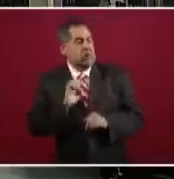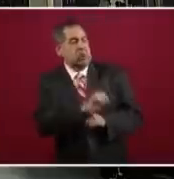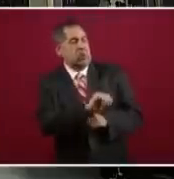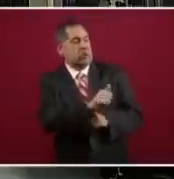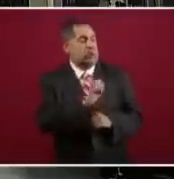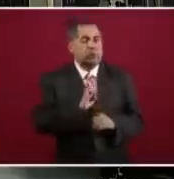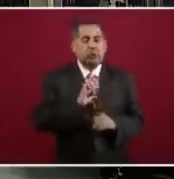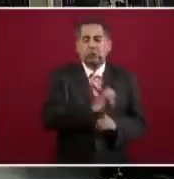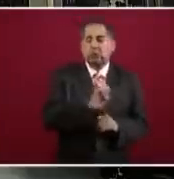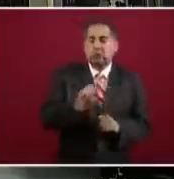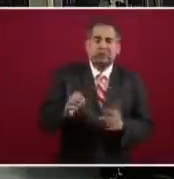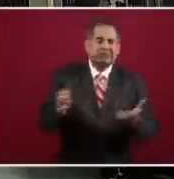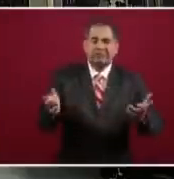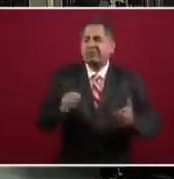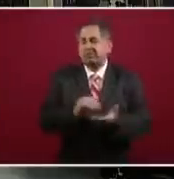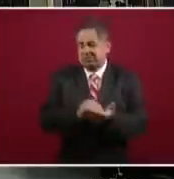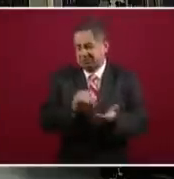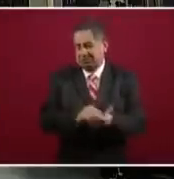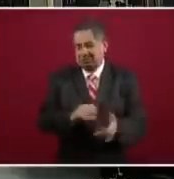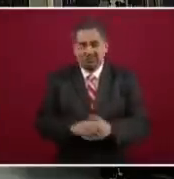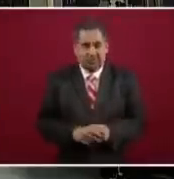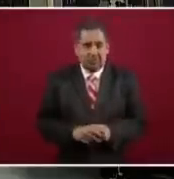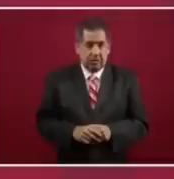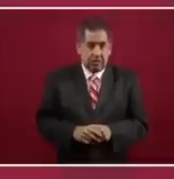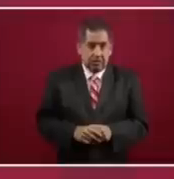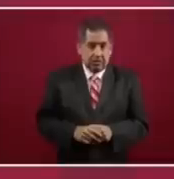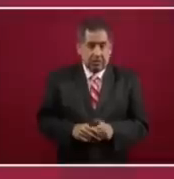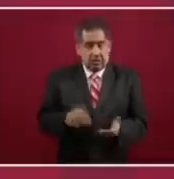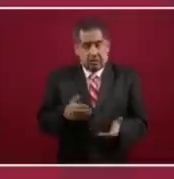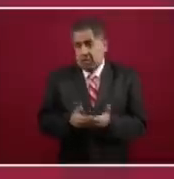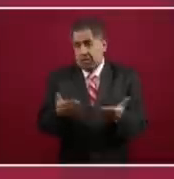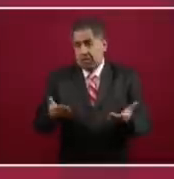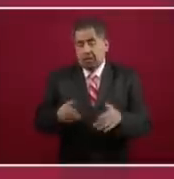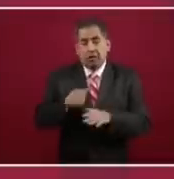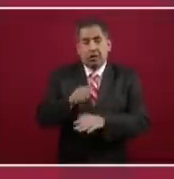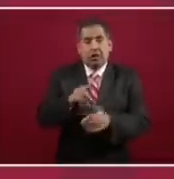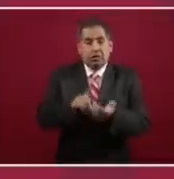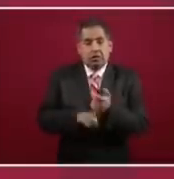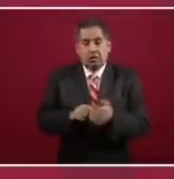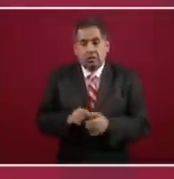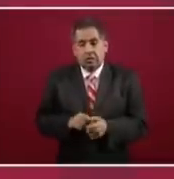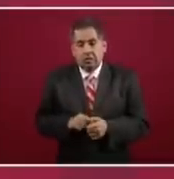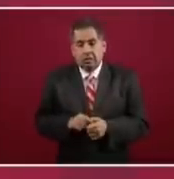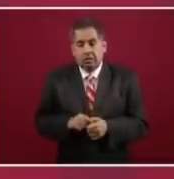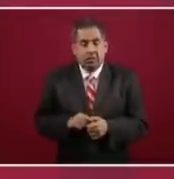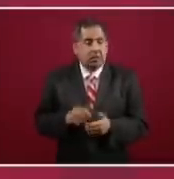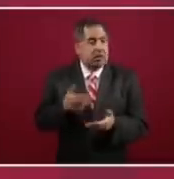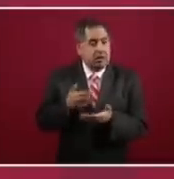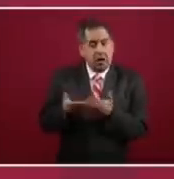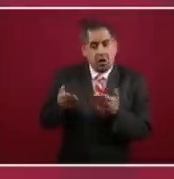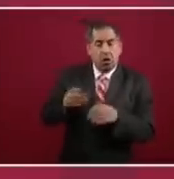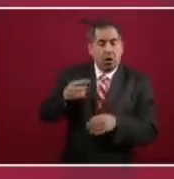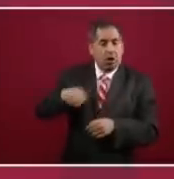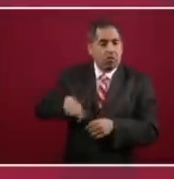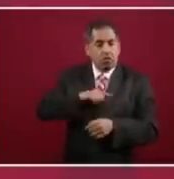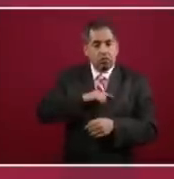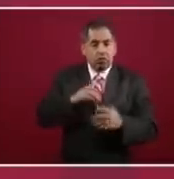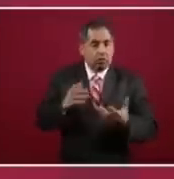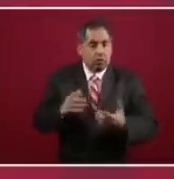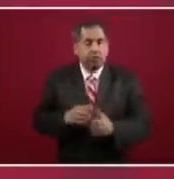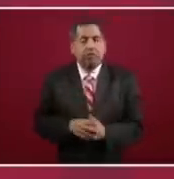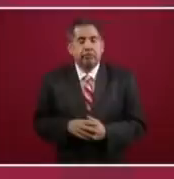cada vez que hay un asunto como estos que estamos ahora este